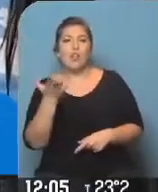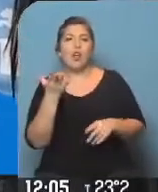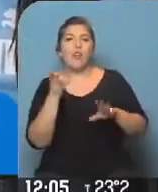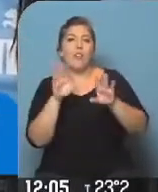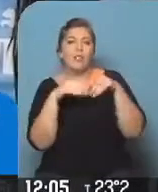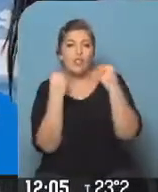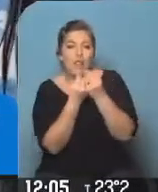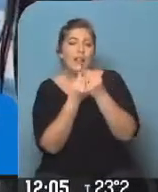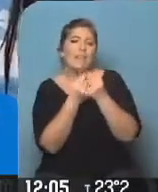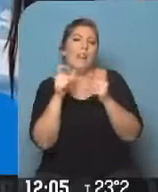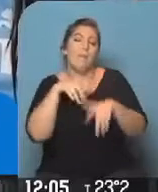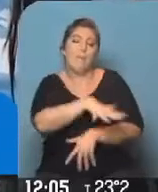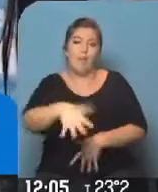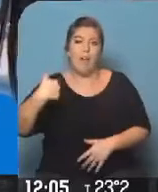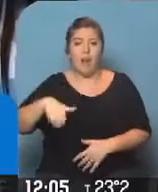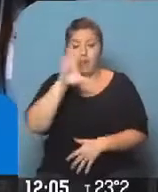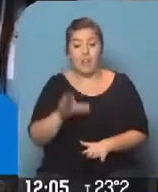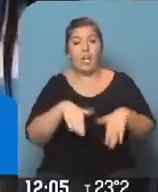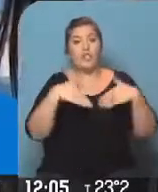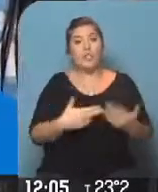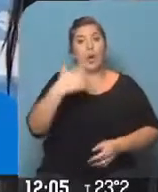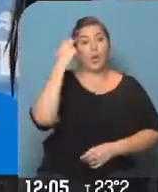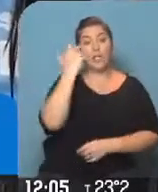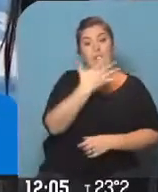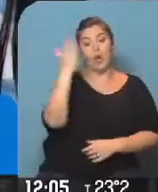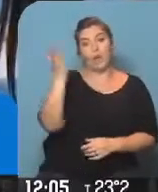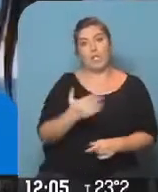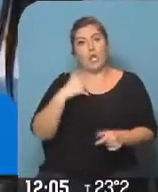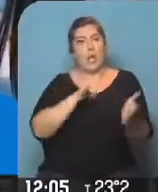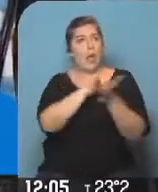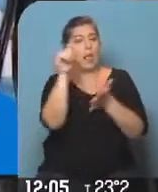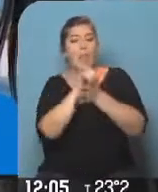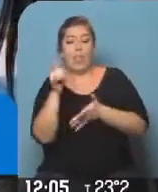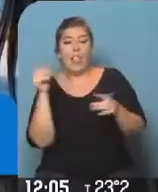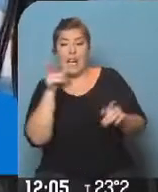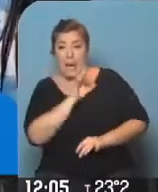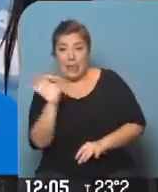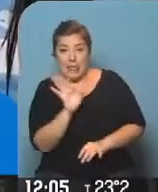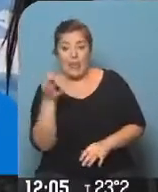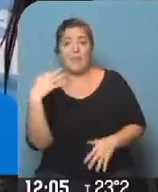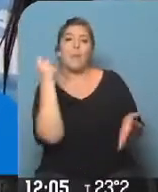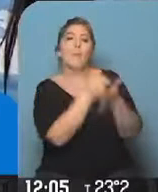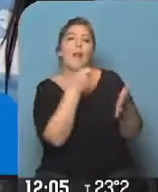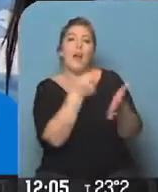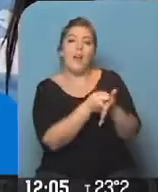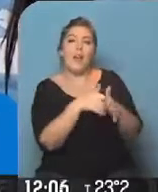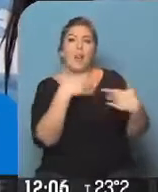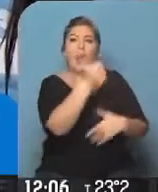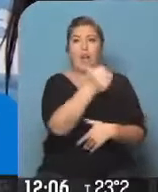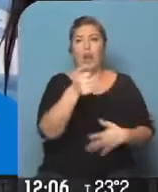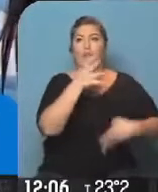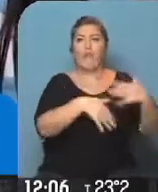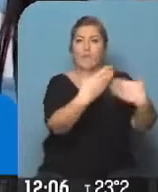población. Entonces no es justo que el 95% de los que no usan los aviones tengan que pagar para que Aerolíneas